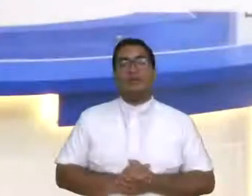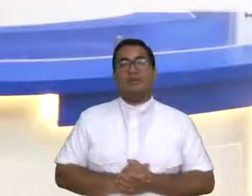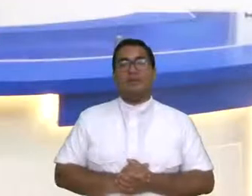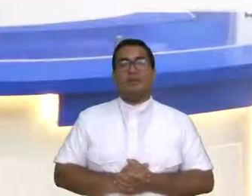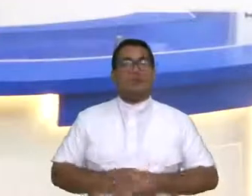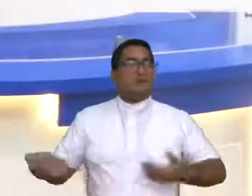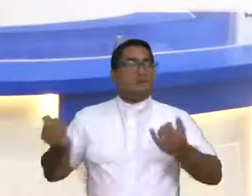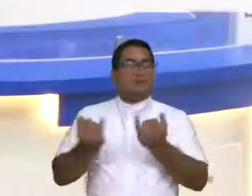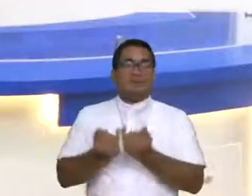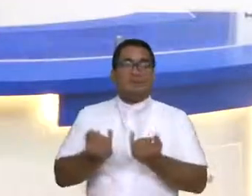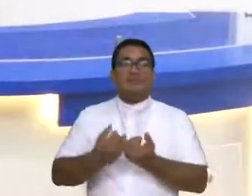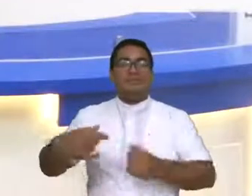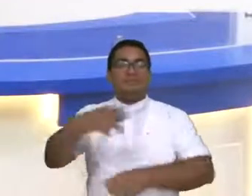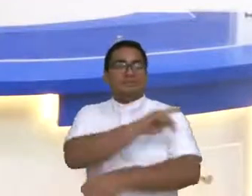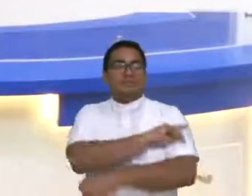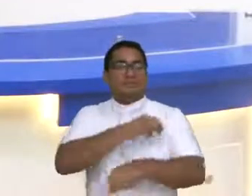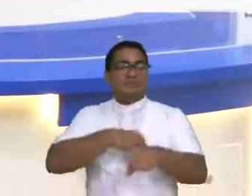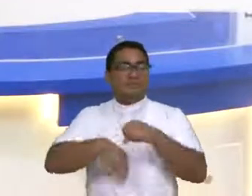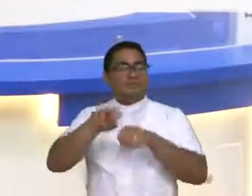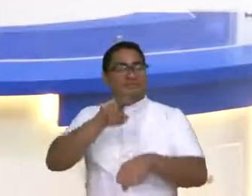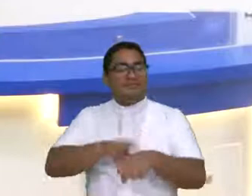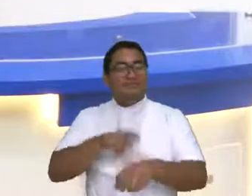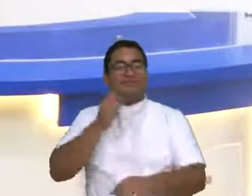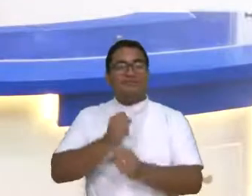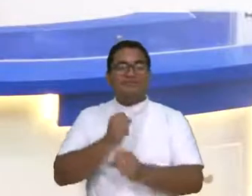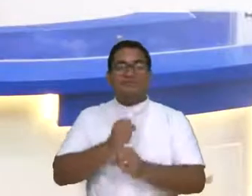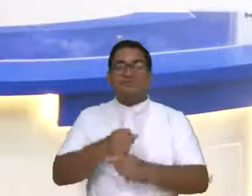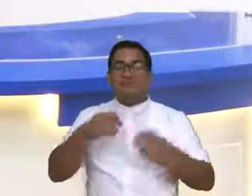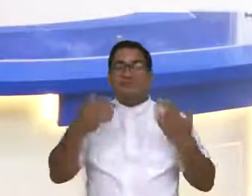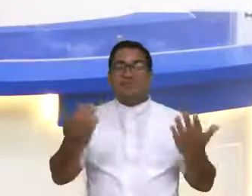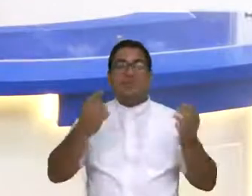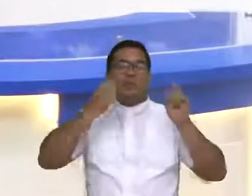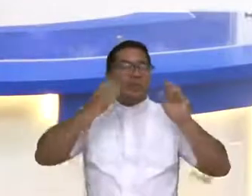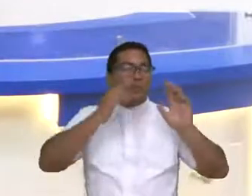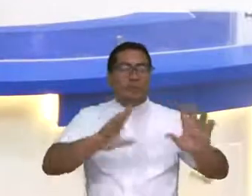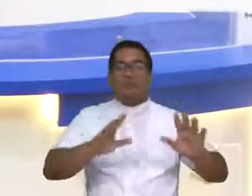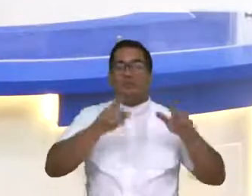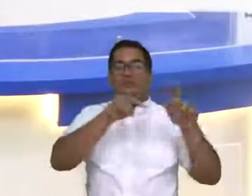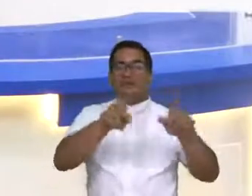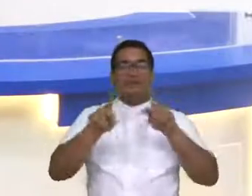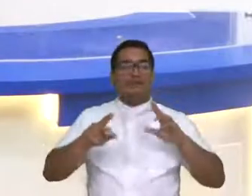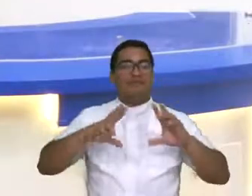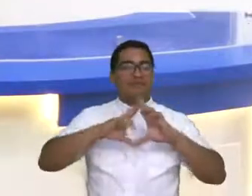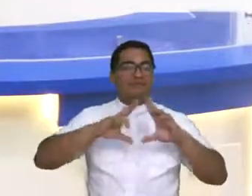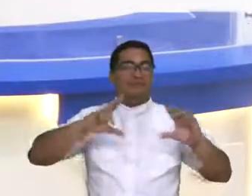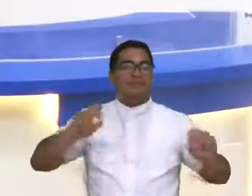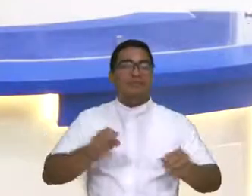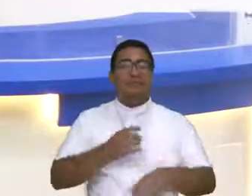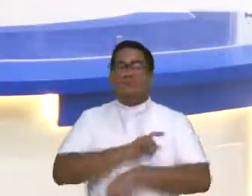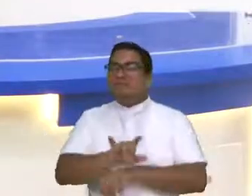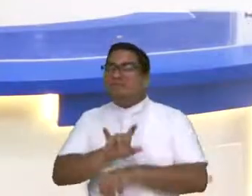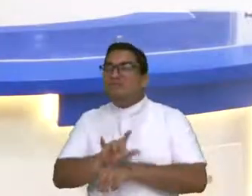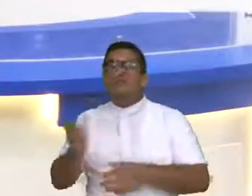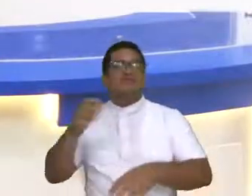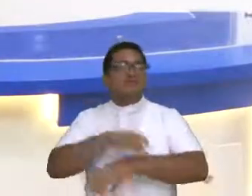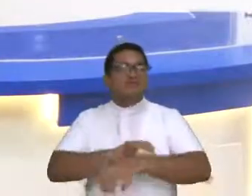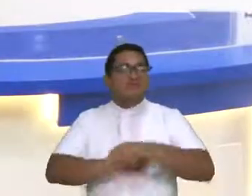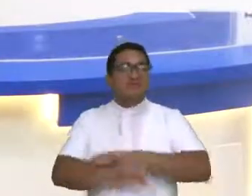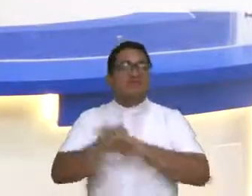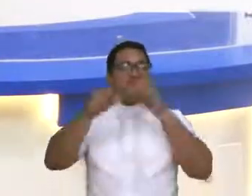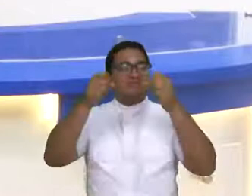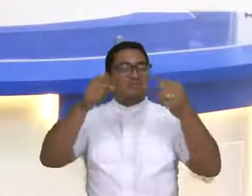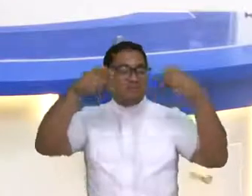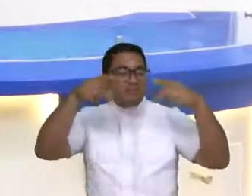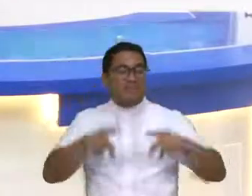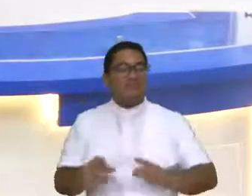De igual manera, la Policía Nacional trabaja por garantizar la seguridad de los nicaragüenses, dando persecución y capturando a delincuentes